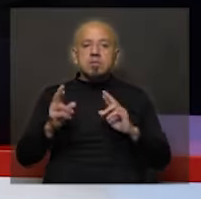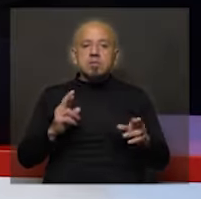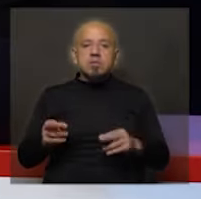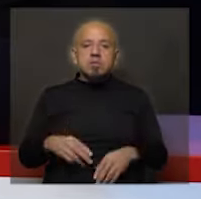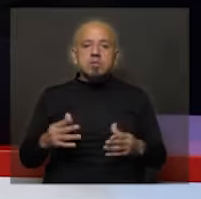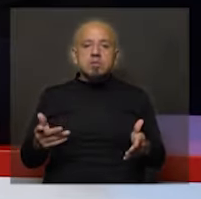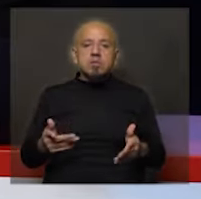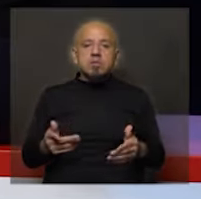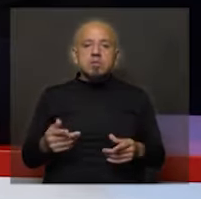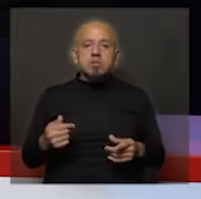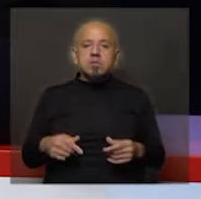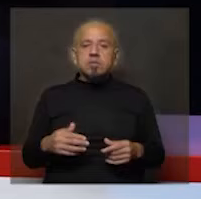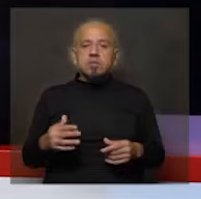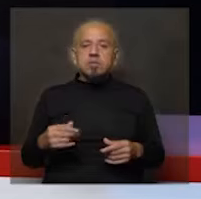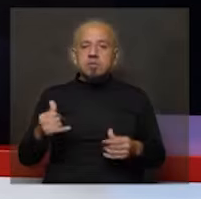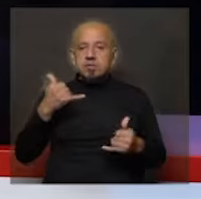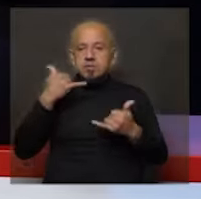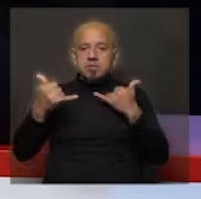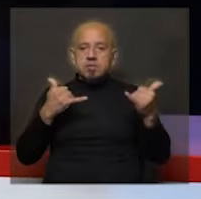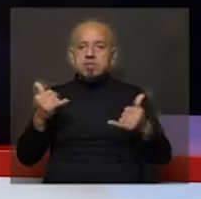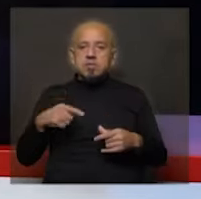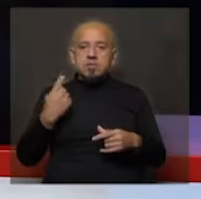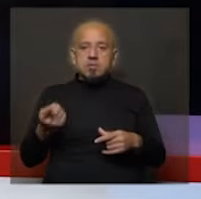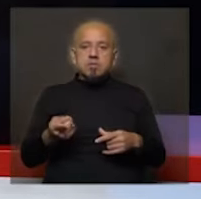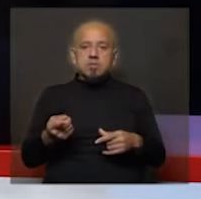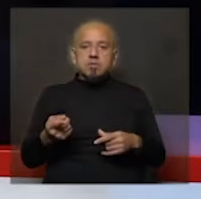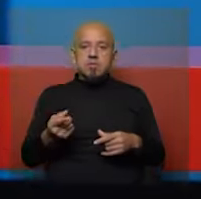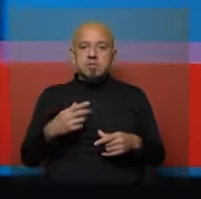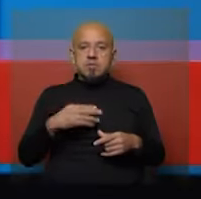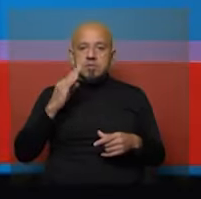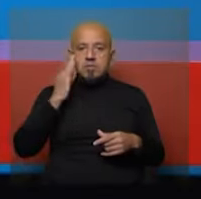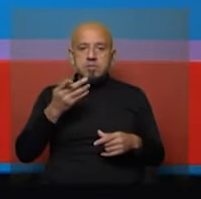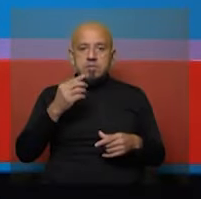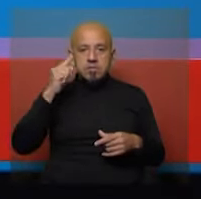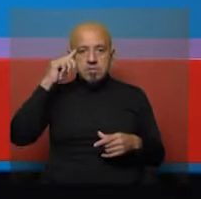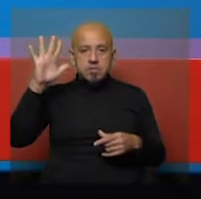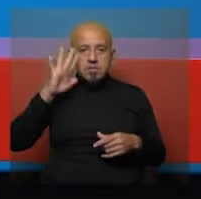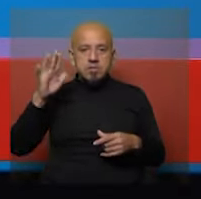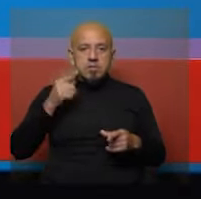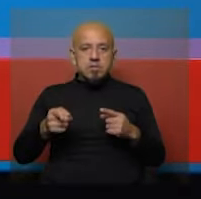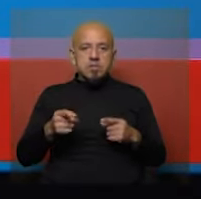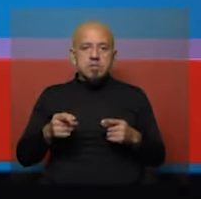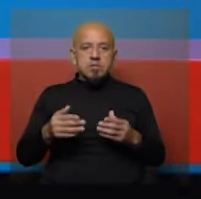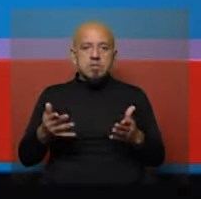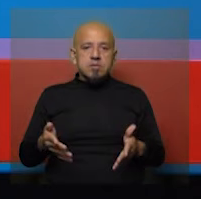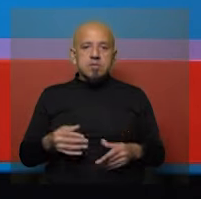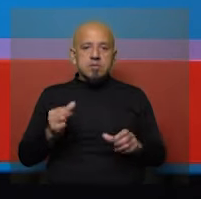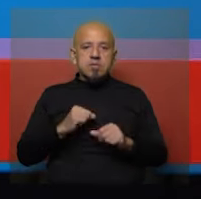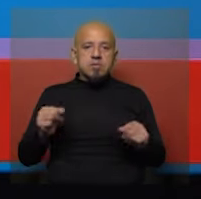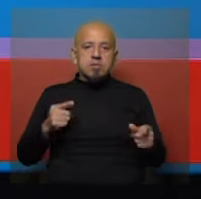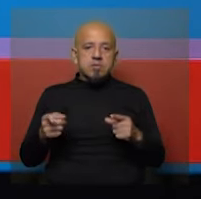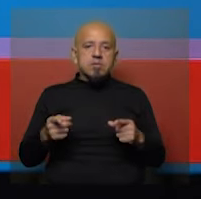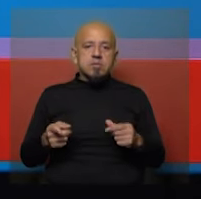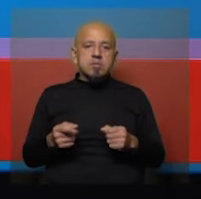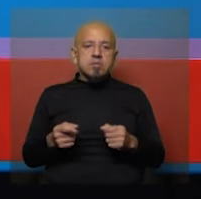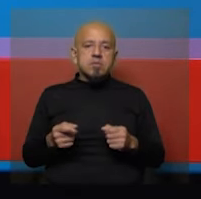dejar aamos aluna otra colega llamamos conocés alguna psicóloga de tal lugar de tal localidad que pueda acompañar a la